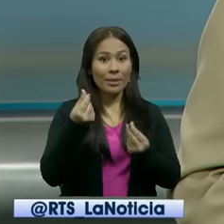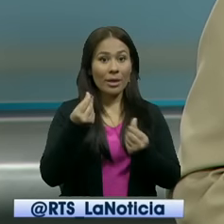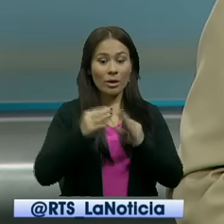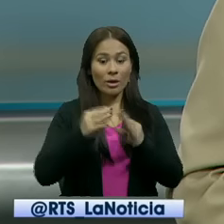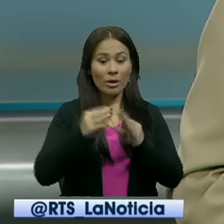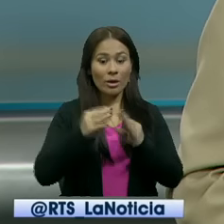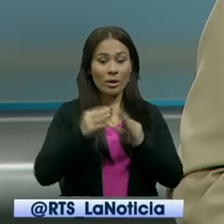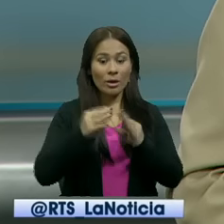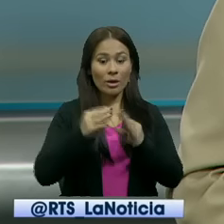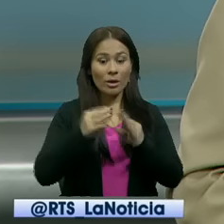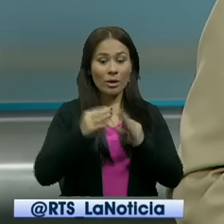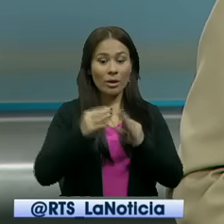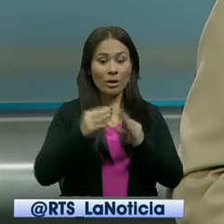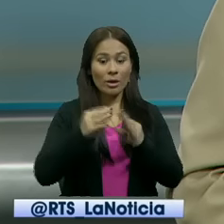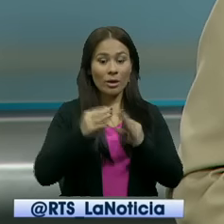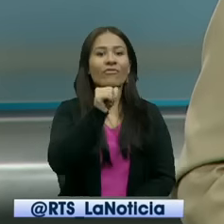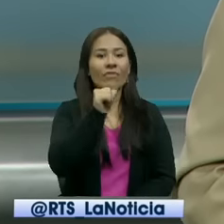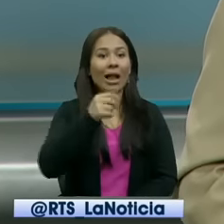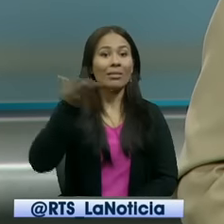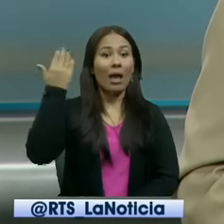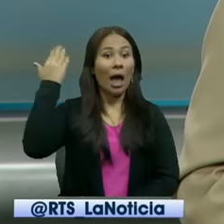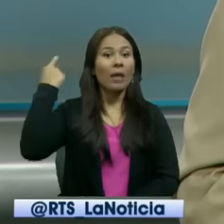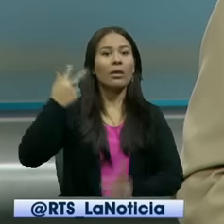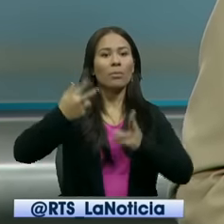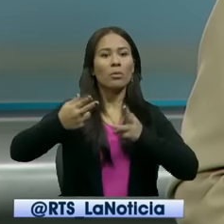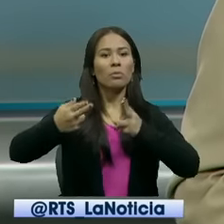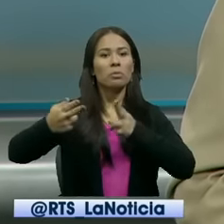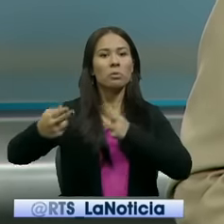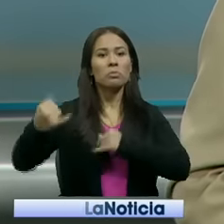había hecho de manera técnica desde hace varios años.